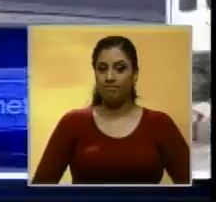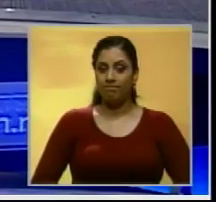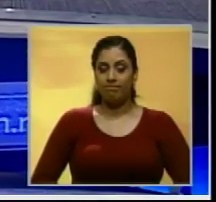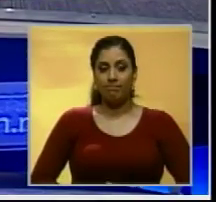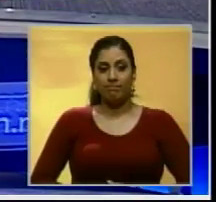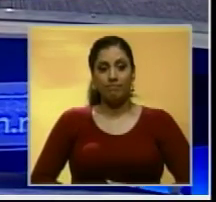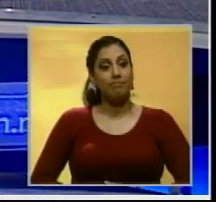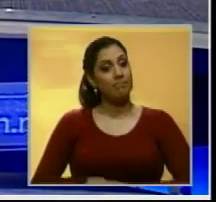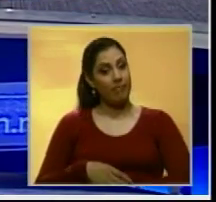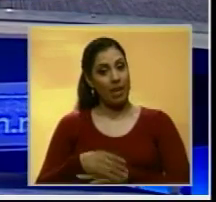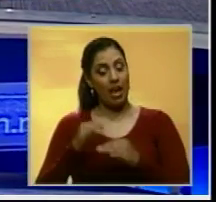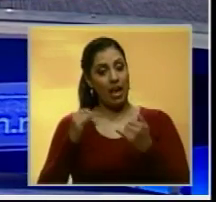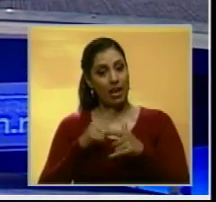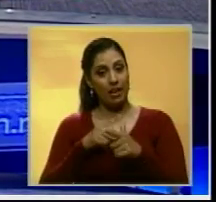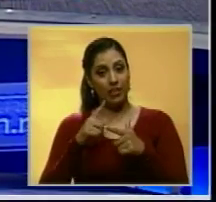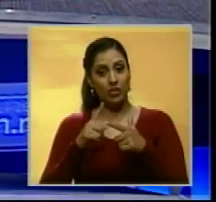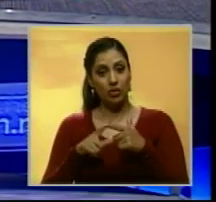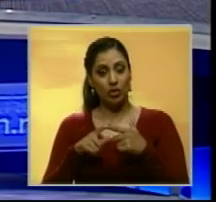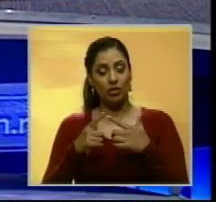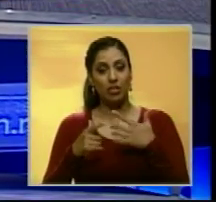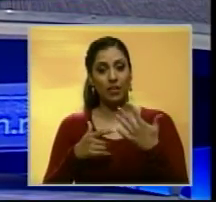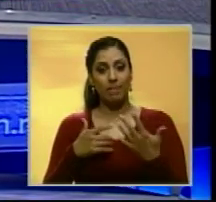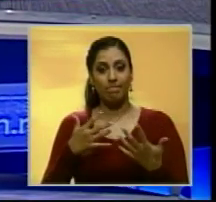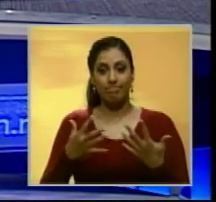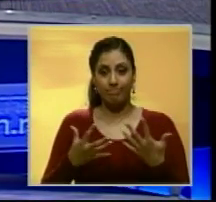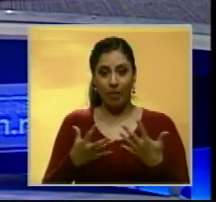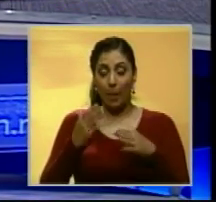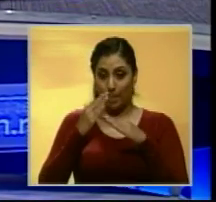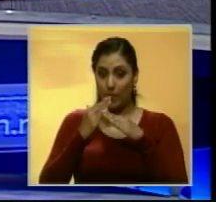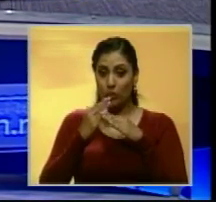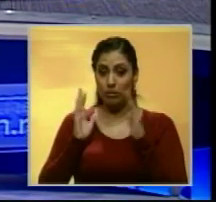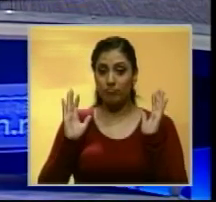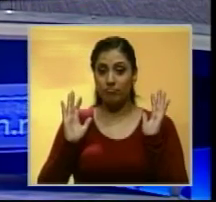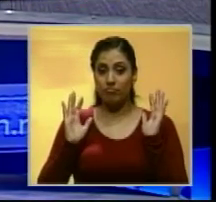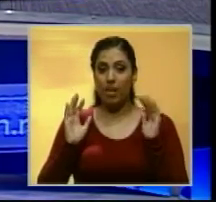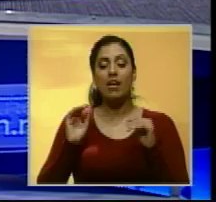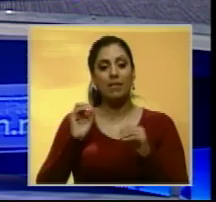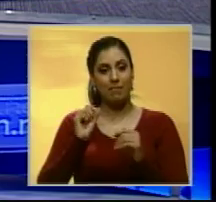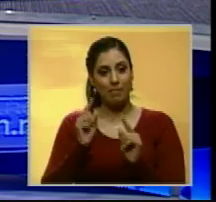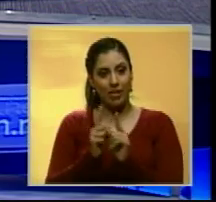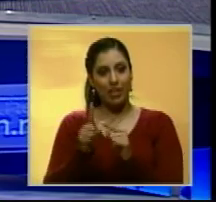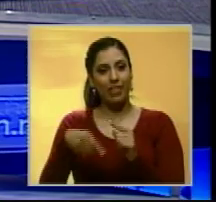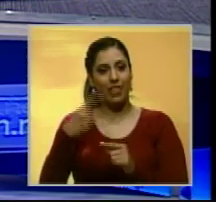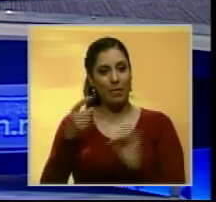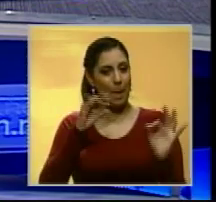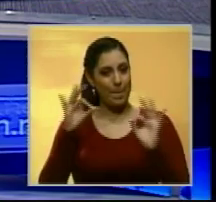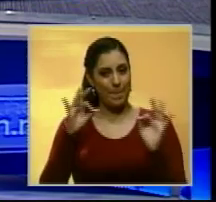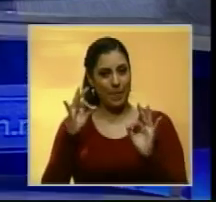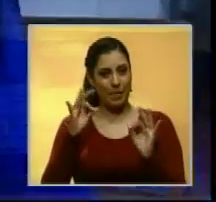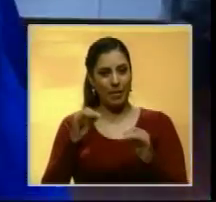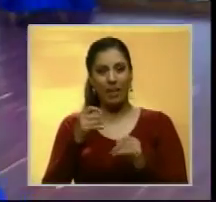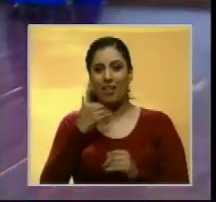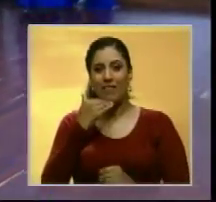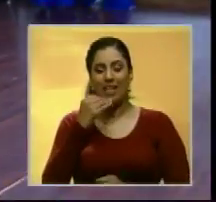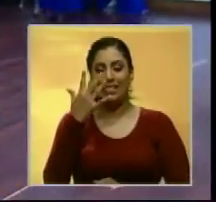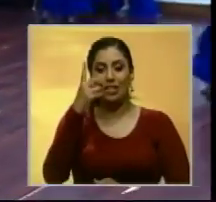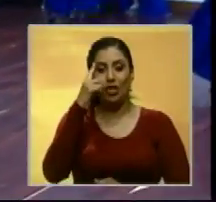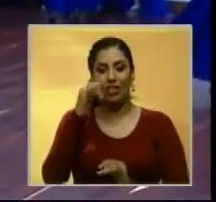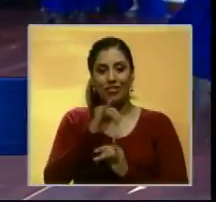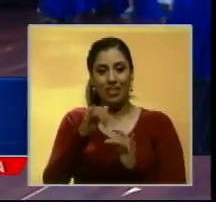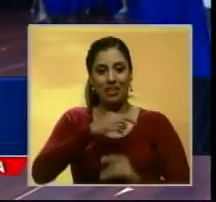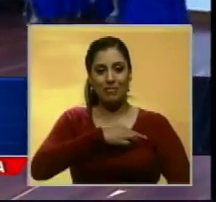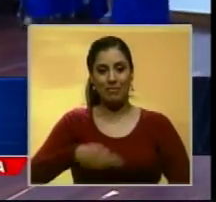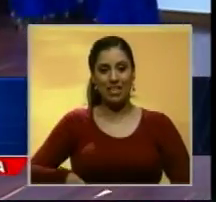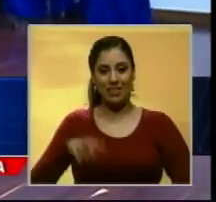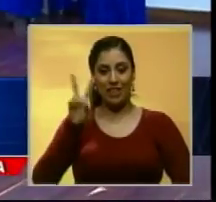Bien amigos, vamos entonces a la pausa. En breve, Preparativos. Faltan solo 5 días para el